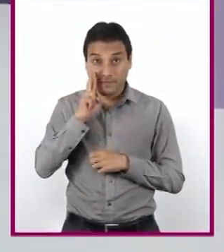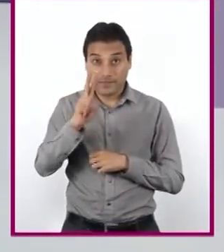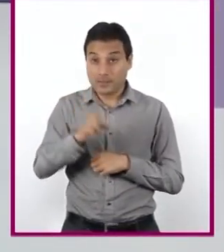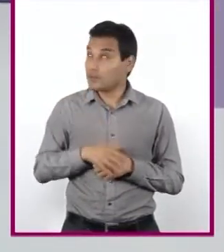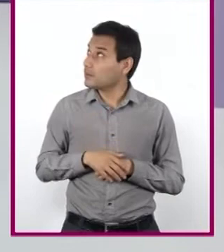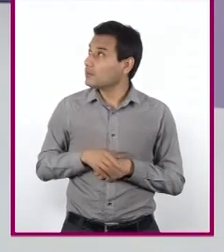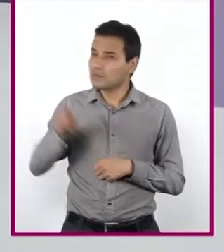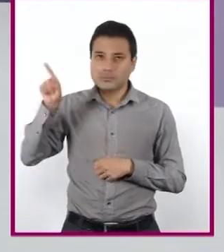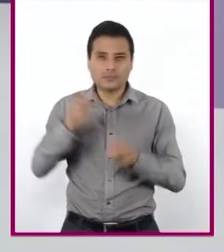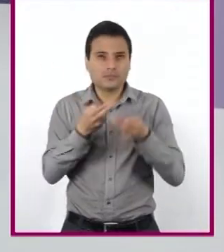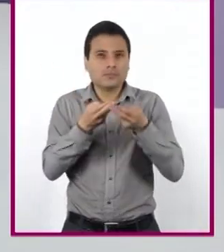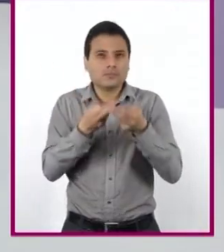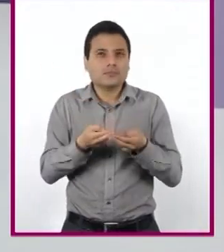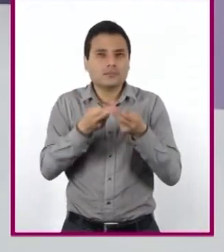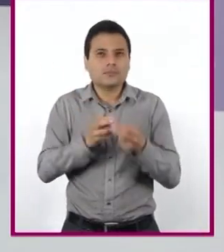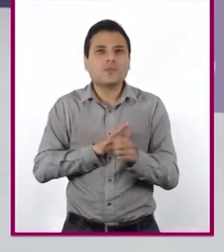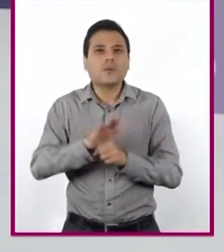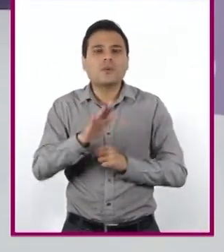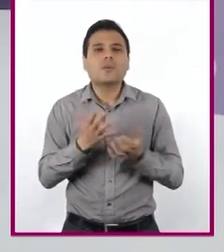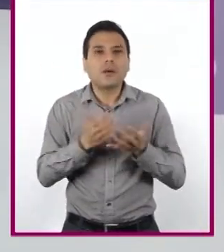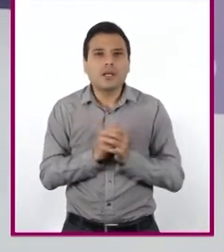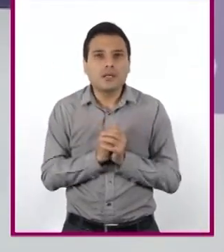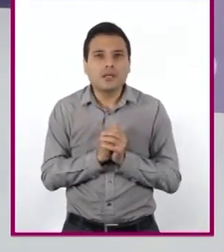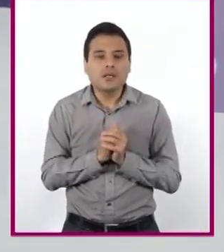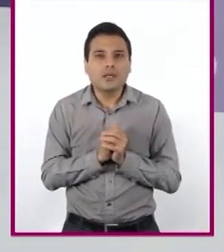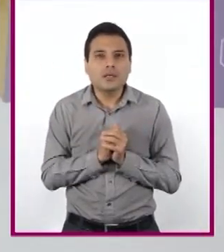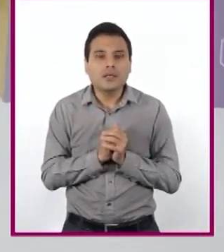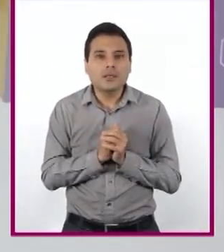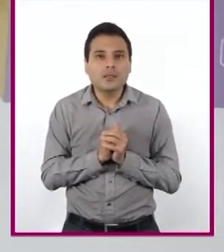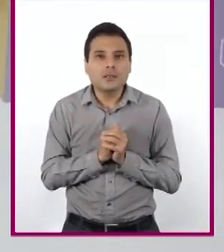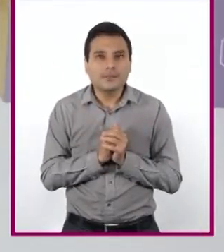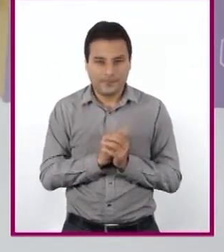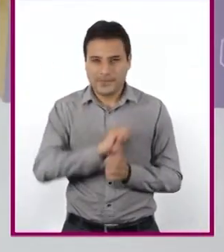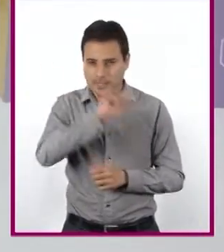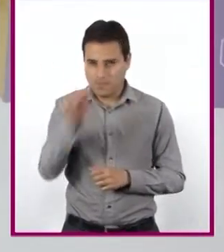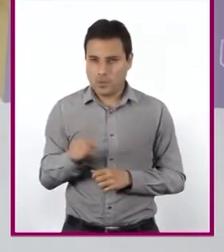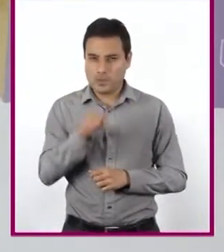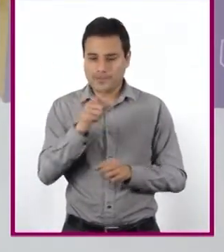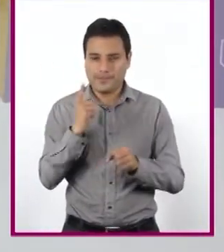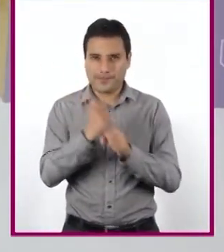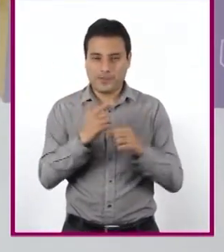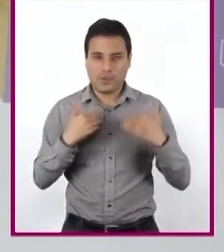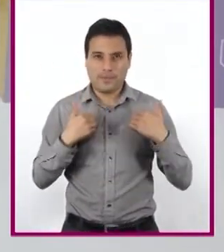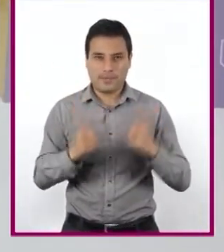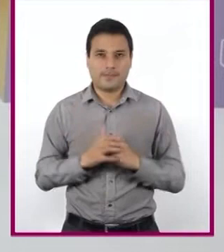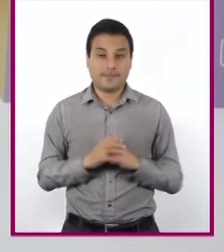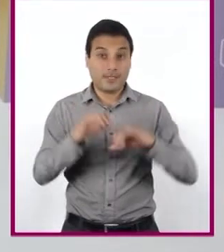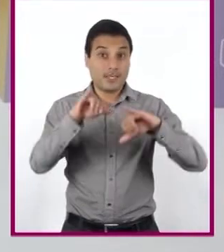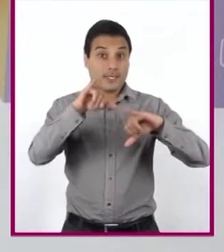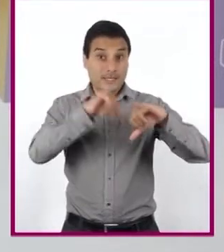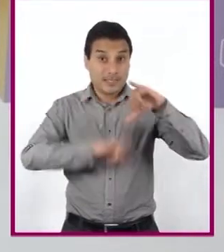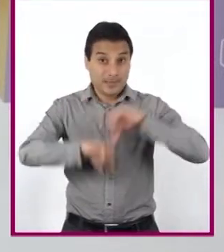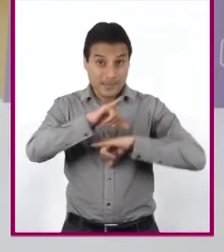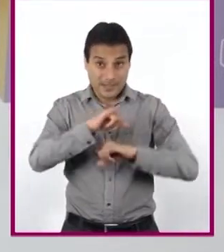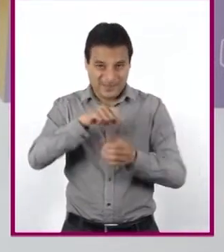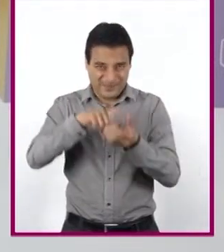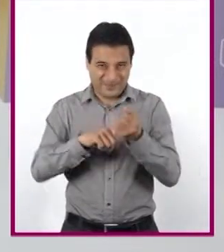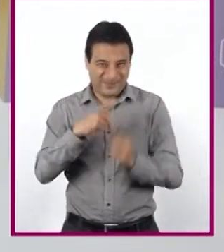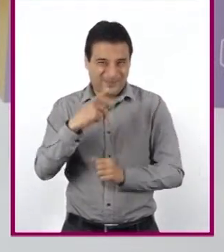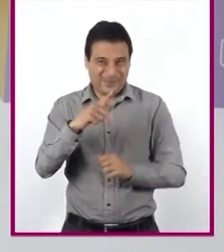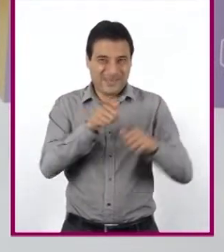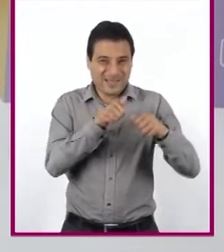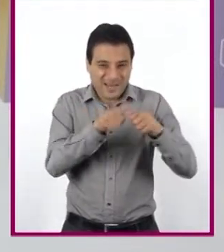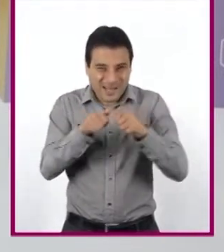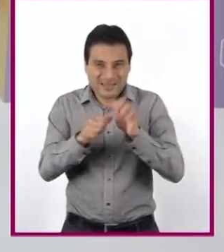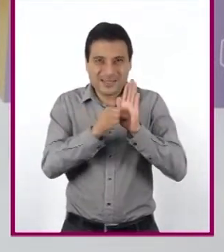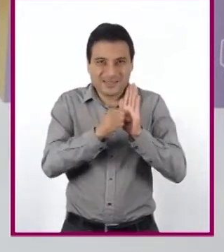quedaron y después se enterarán por qué realizaron esto. ¿El lenguaje de la química es universal?